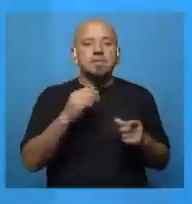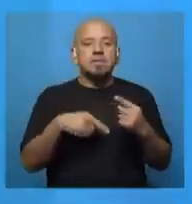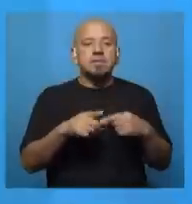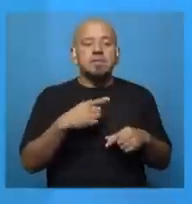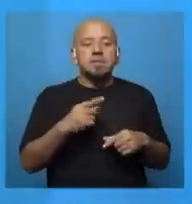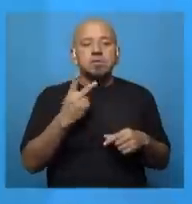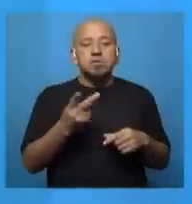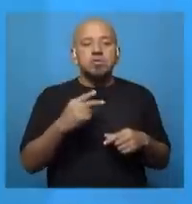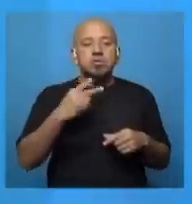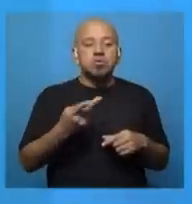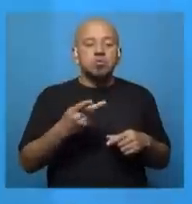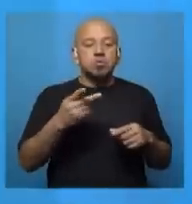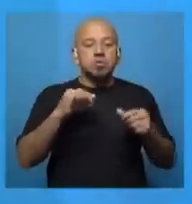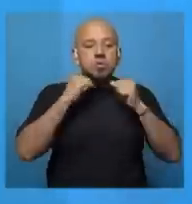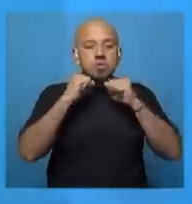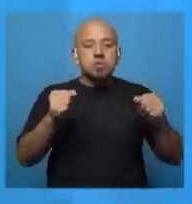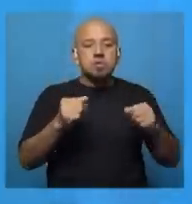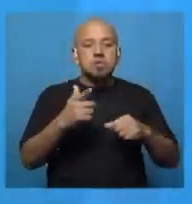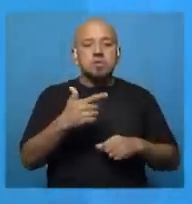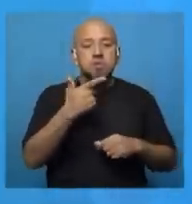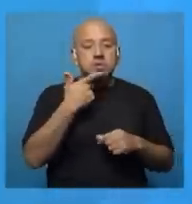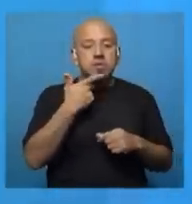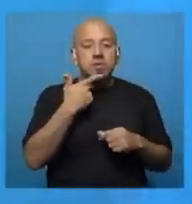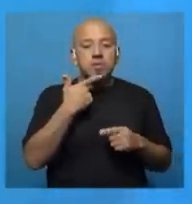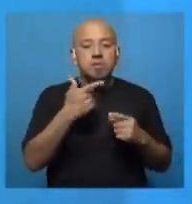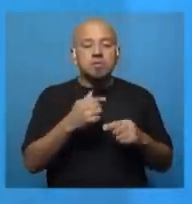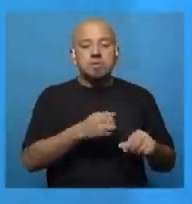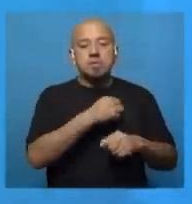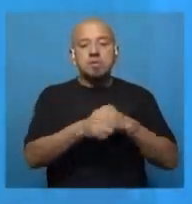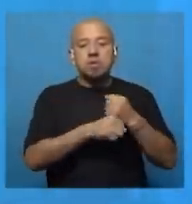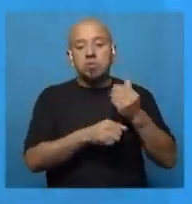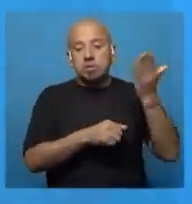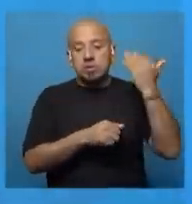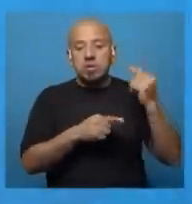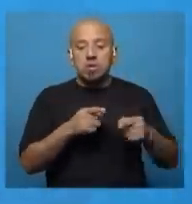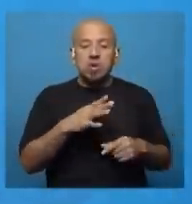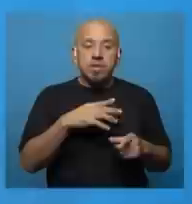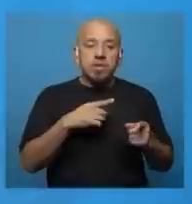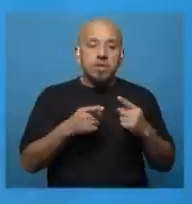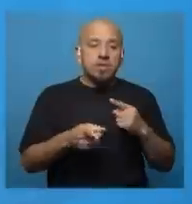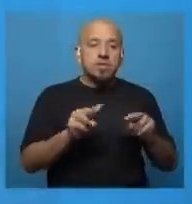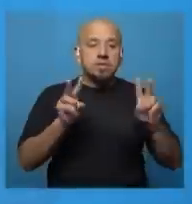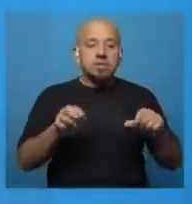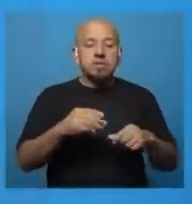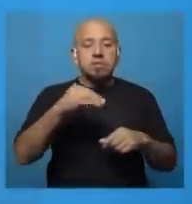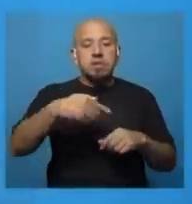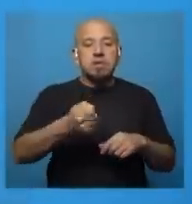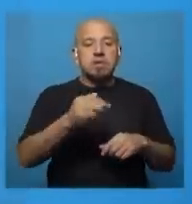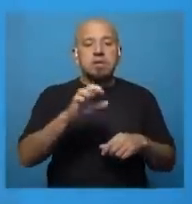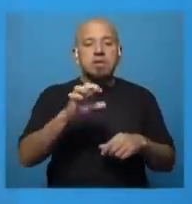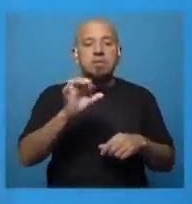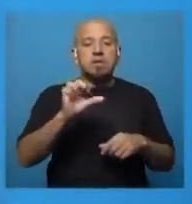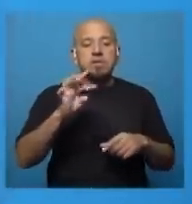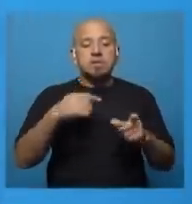entre los dos un secretarios ya desde el mes de septiembre del año pasado Ya involucraba el tema de marcete y